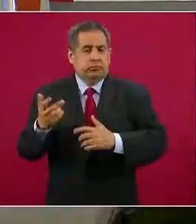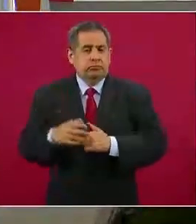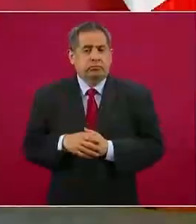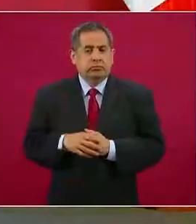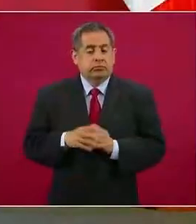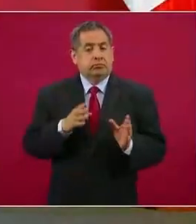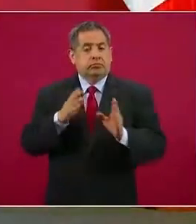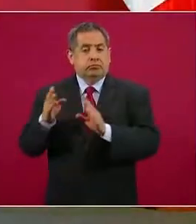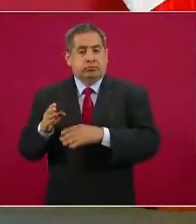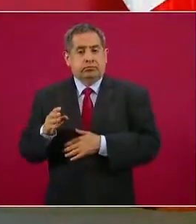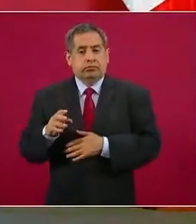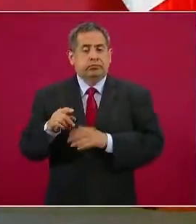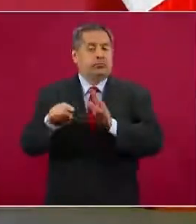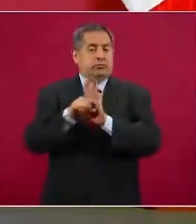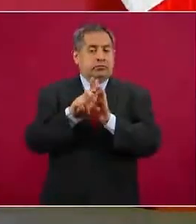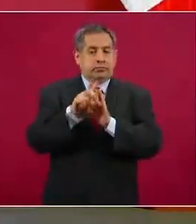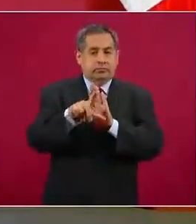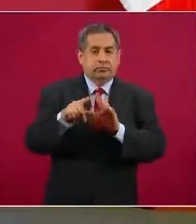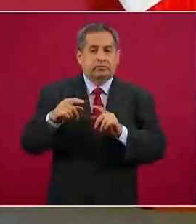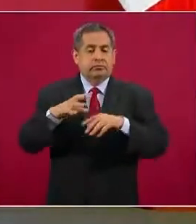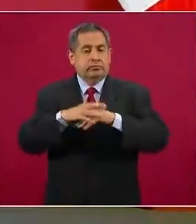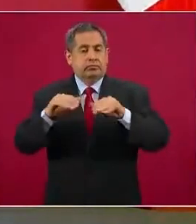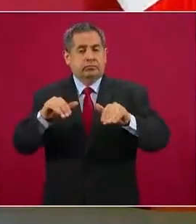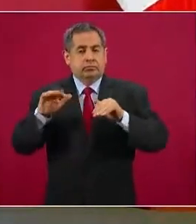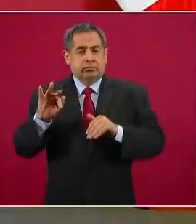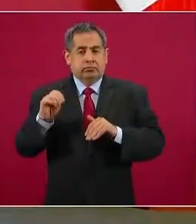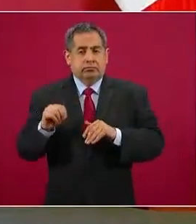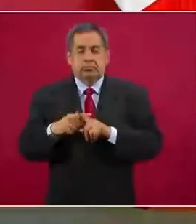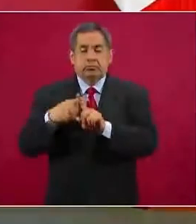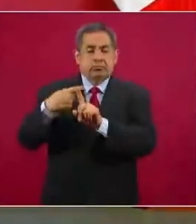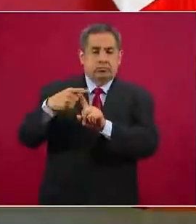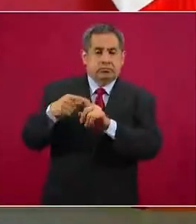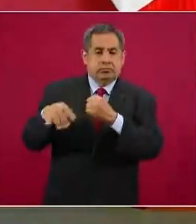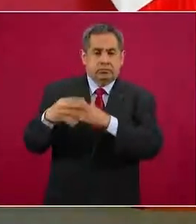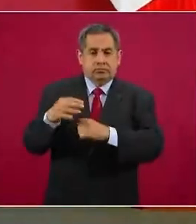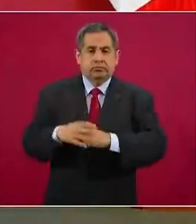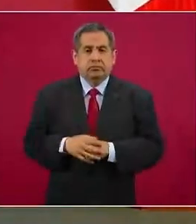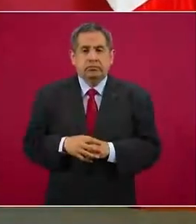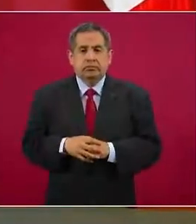Negativas 37, neutras 49, positivas 14.